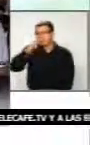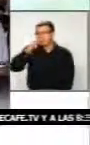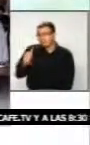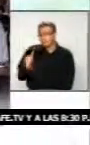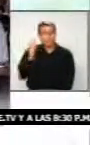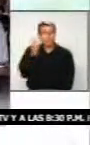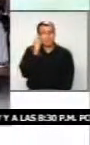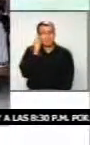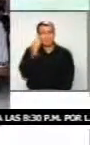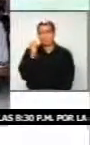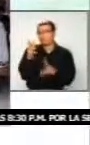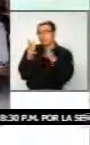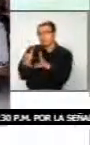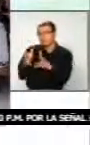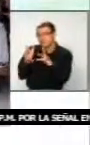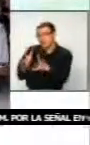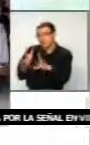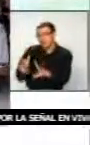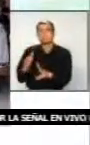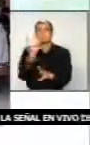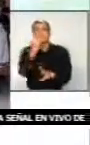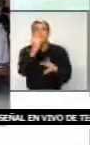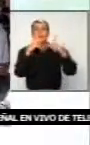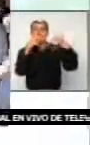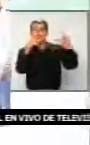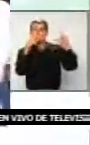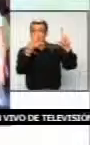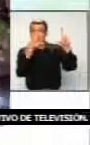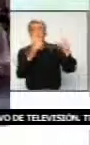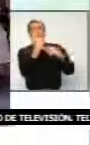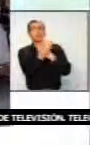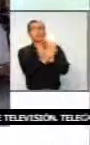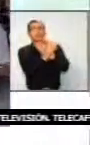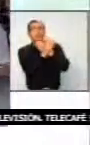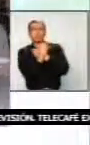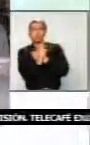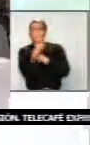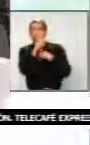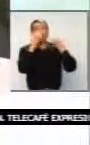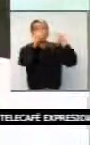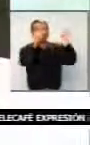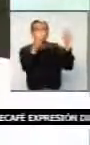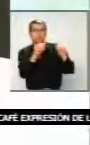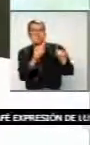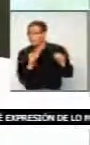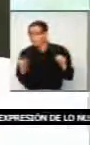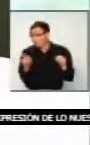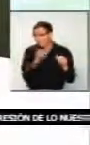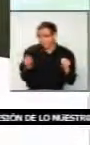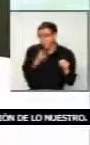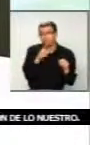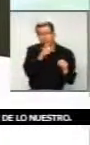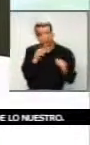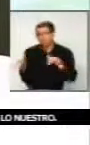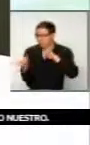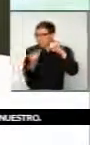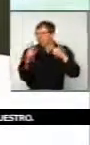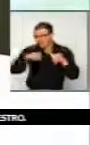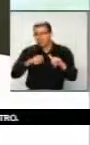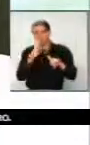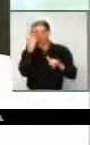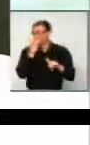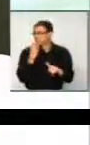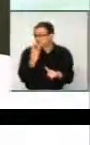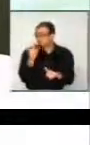niñas, a través de las telenovelas que están viendo, una serie de patrones y de modelos que son inadecuados, que no van a corresponder